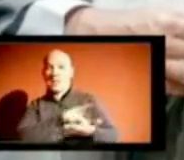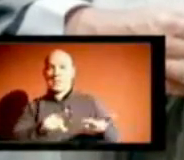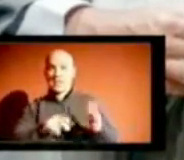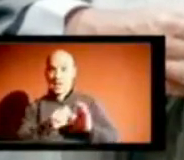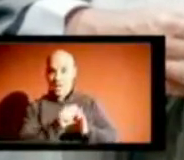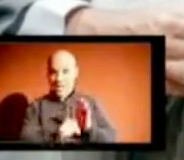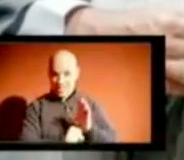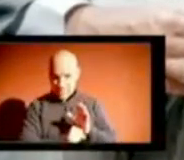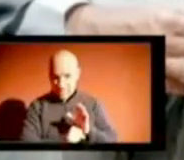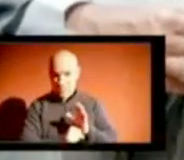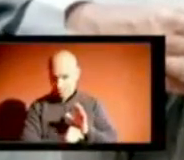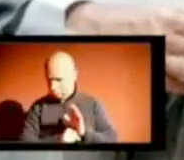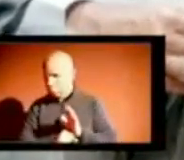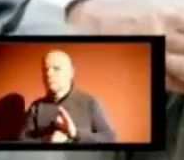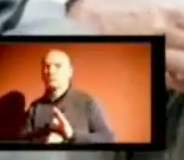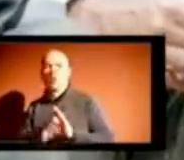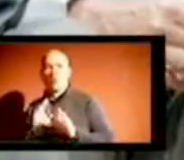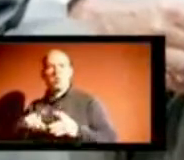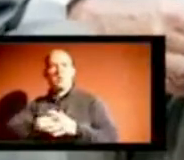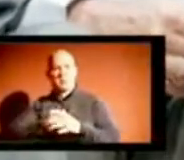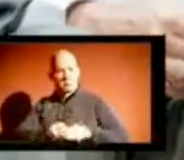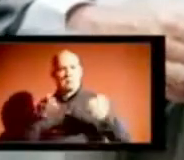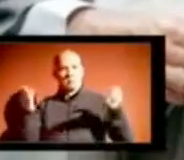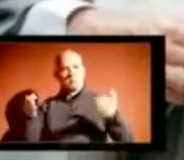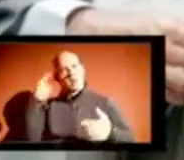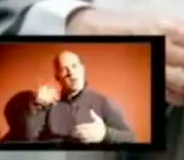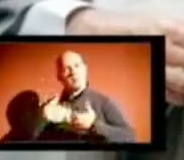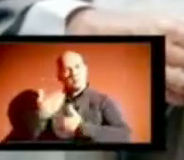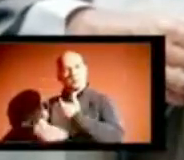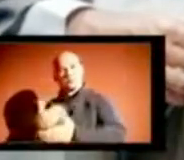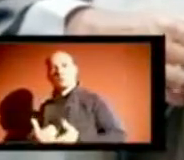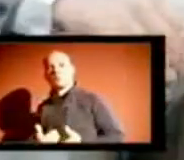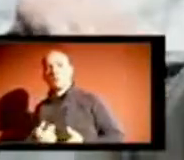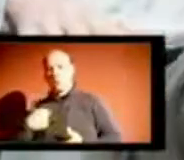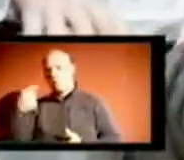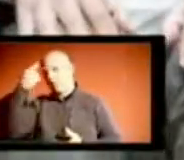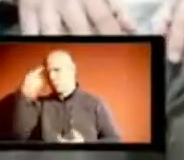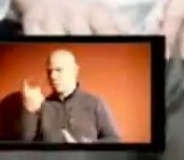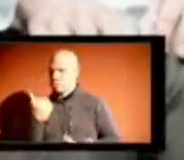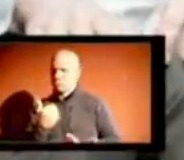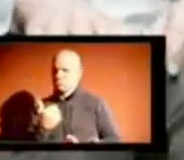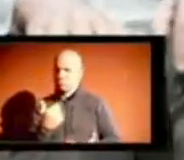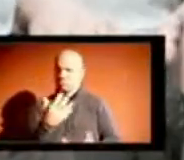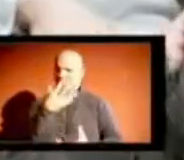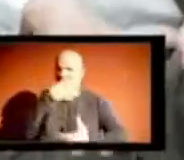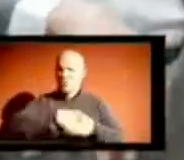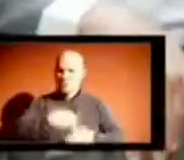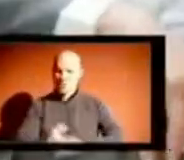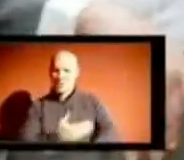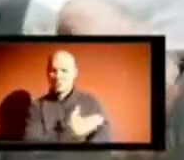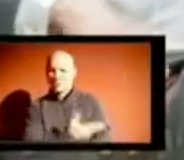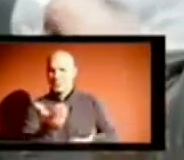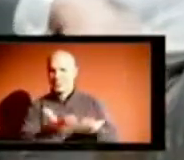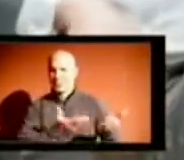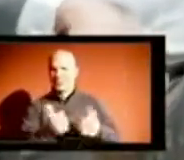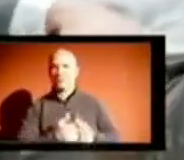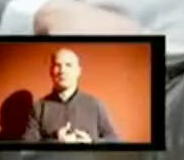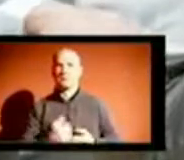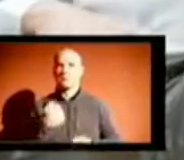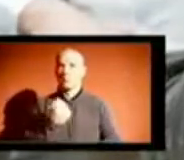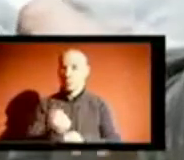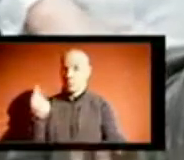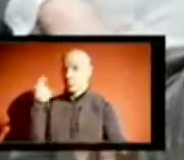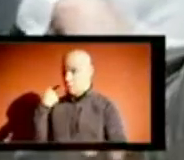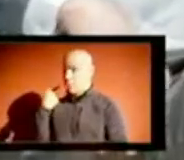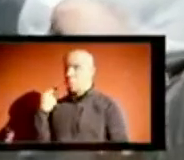¿verdad? Y yo creo que tiene que ver mucho con el perfeccionamiento de los servicios del Departamento de Hacienda. A pesar de que el año pasado fue el año con más erradicación